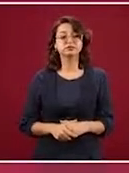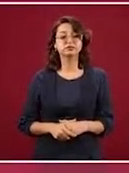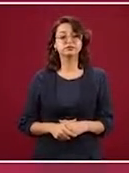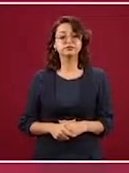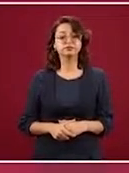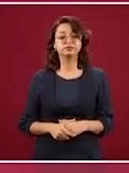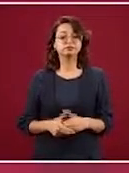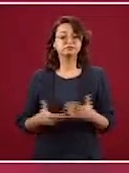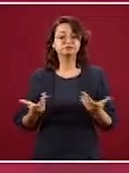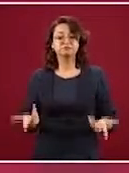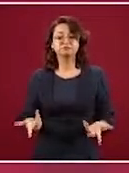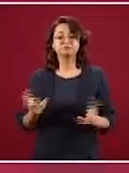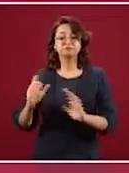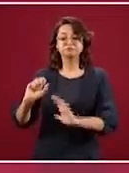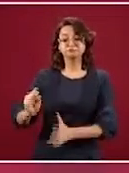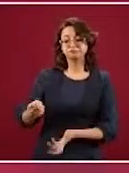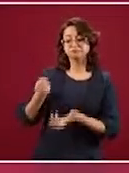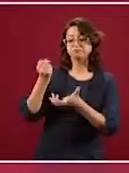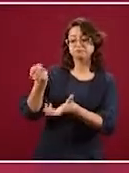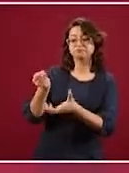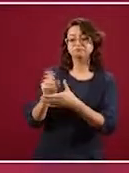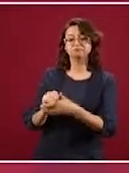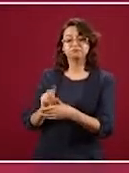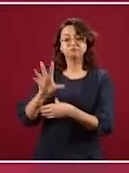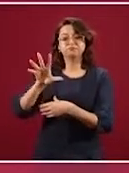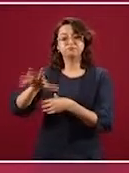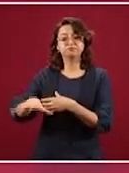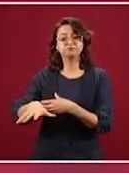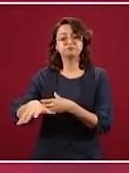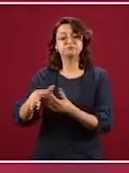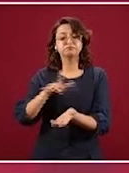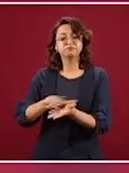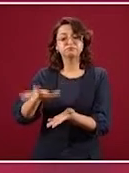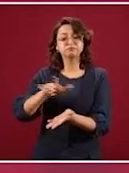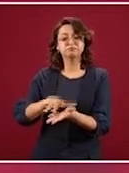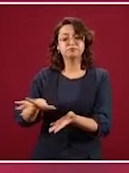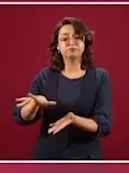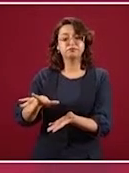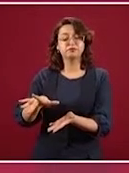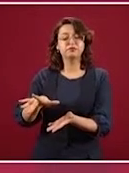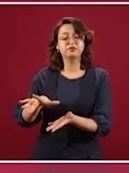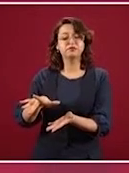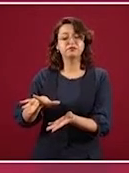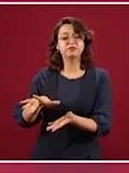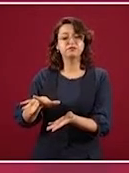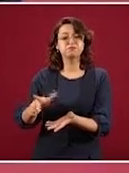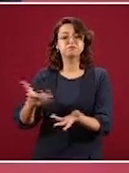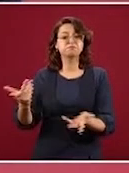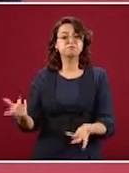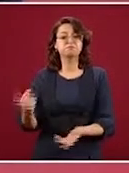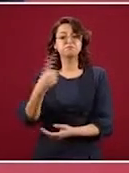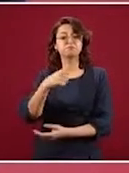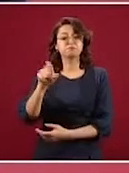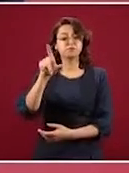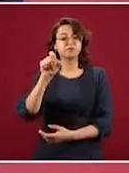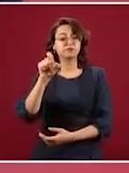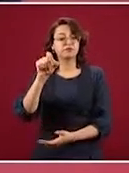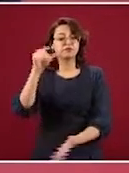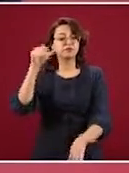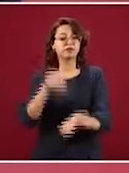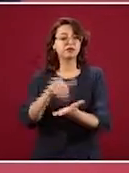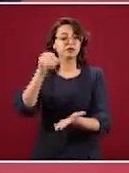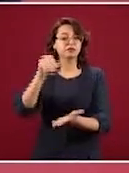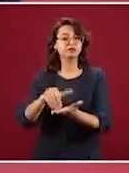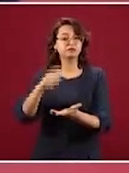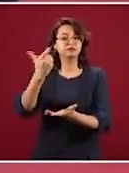y se trata de una inversión pública de más de 120 mil millones